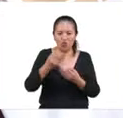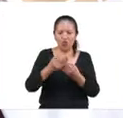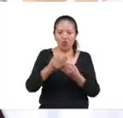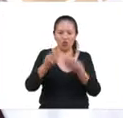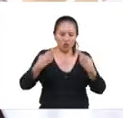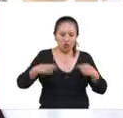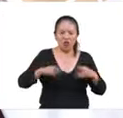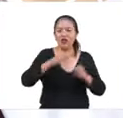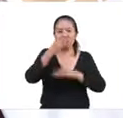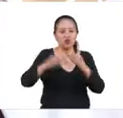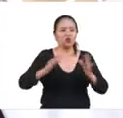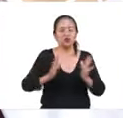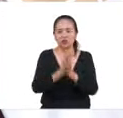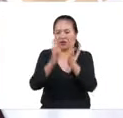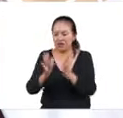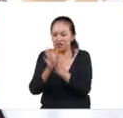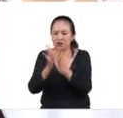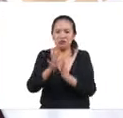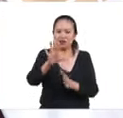representativa y participativa.